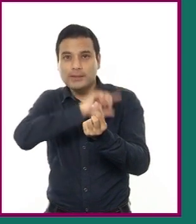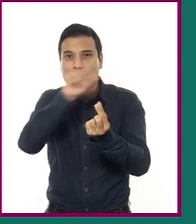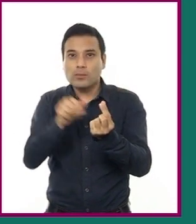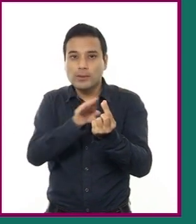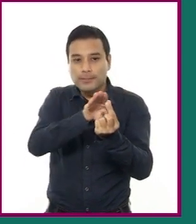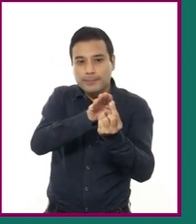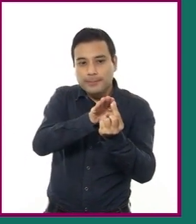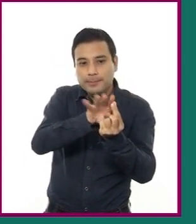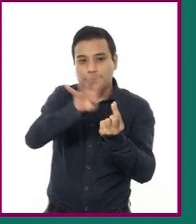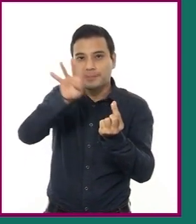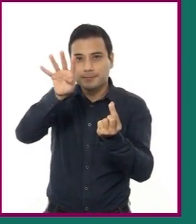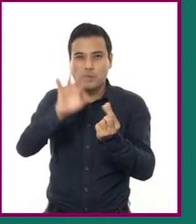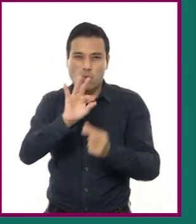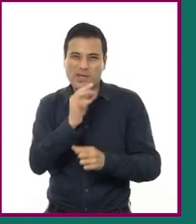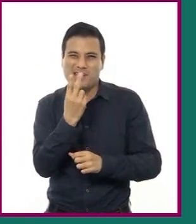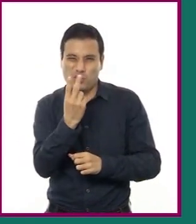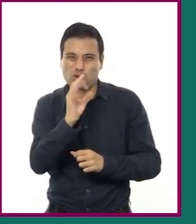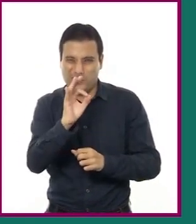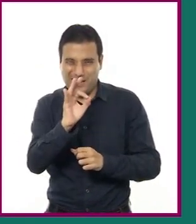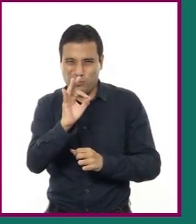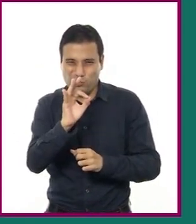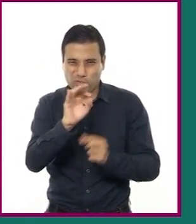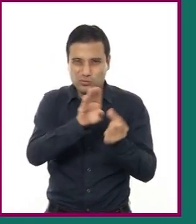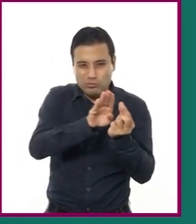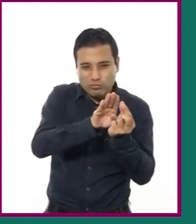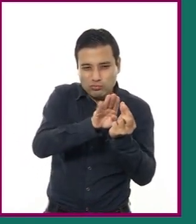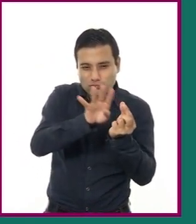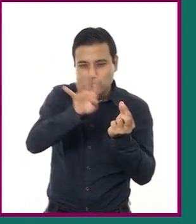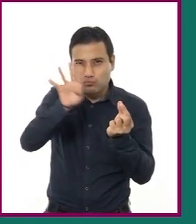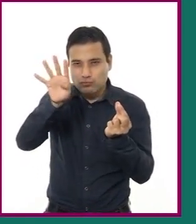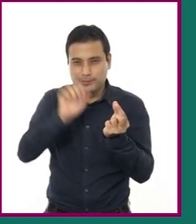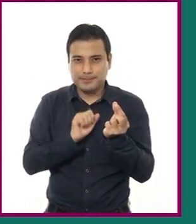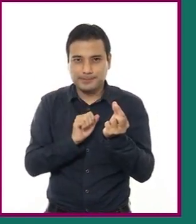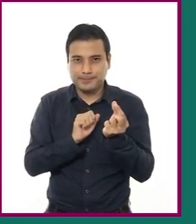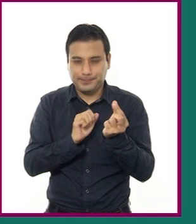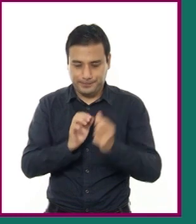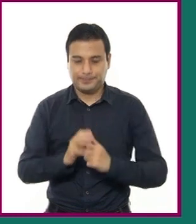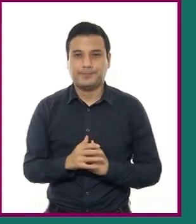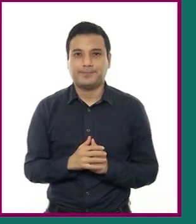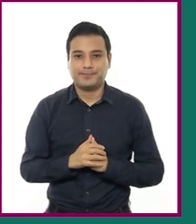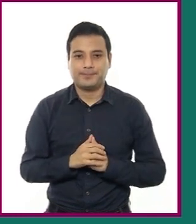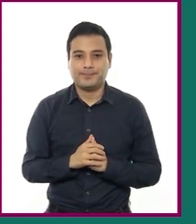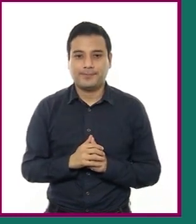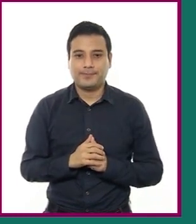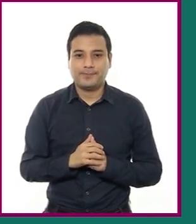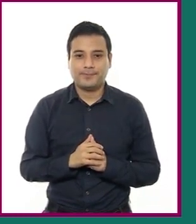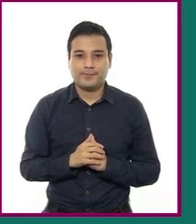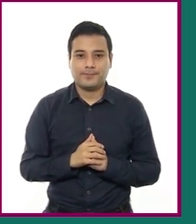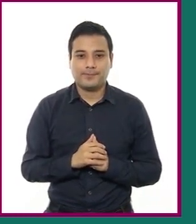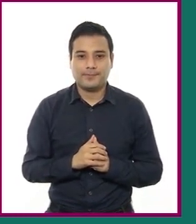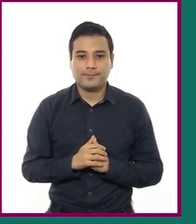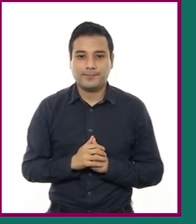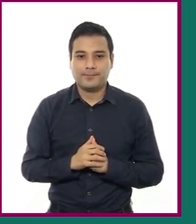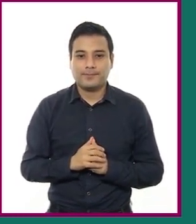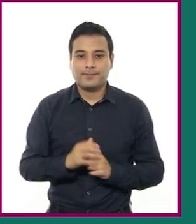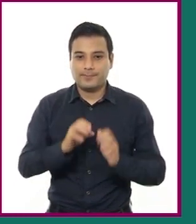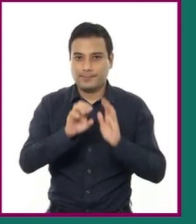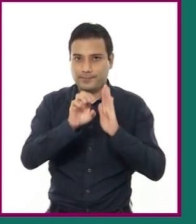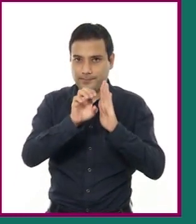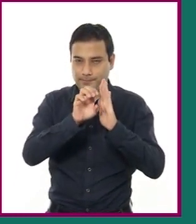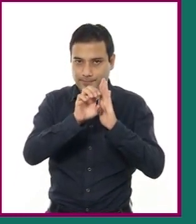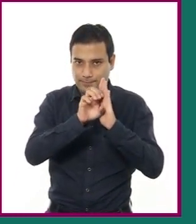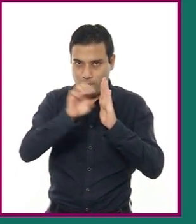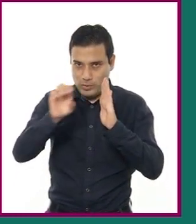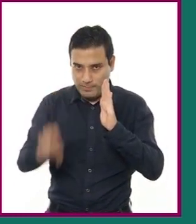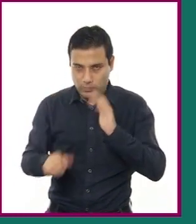respecto a nosotros, aproximadamente. Si trazamos una línea paralela al haz de luz solar, que pase a